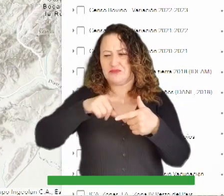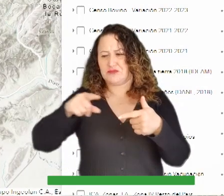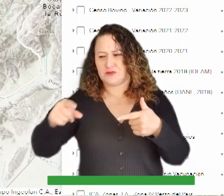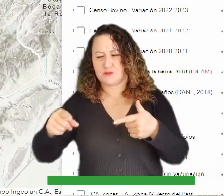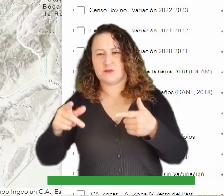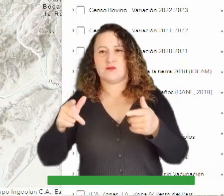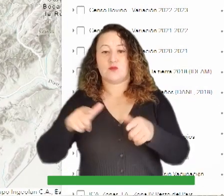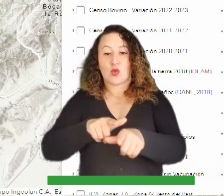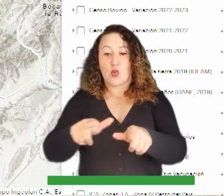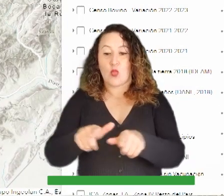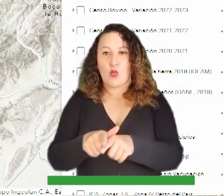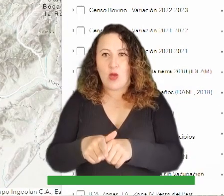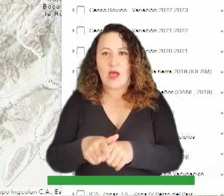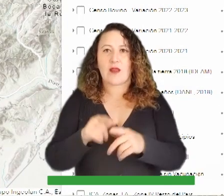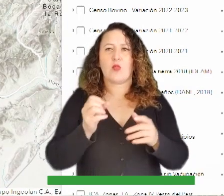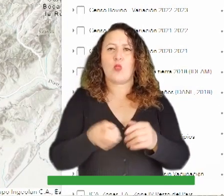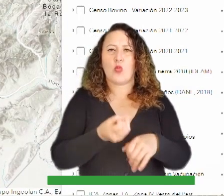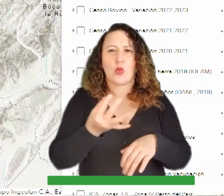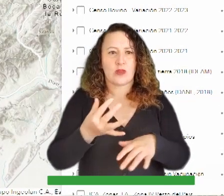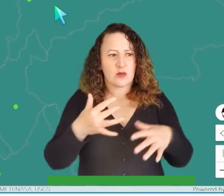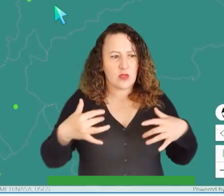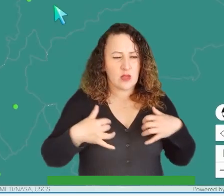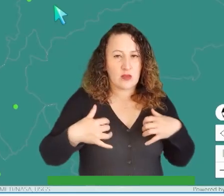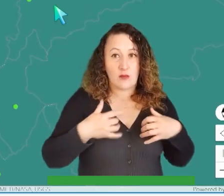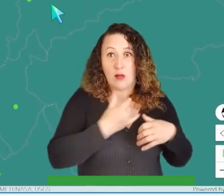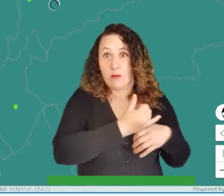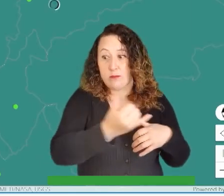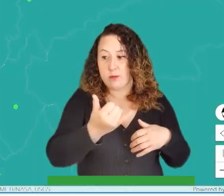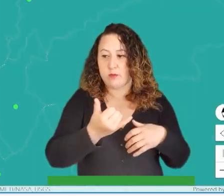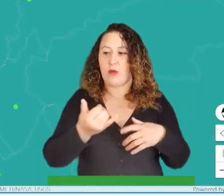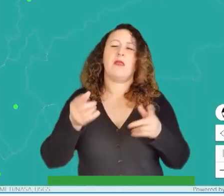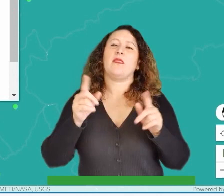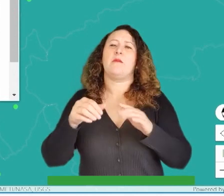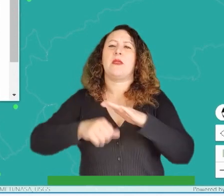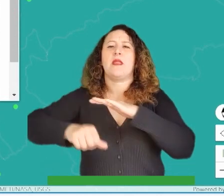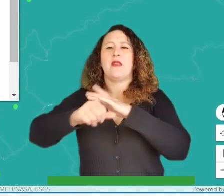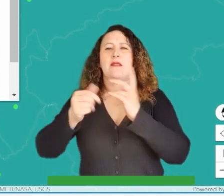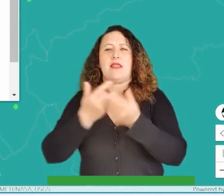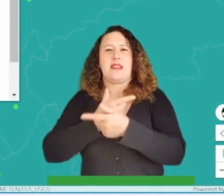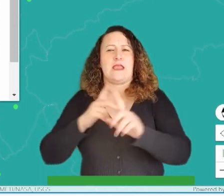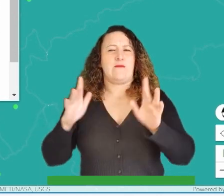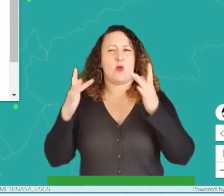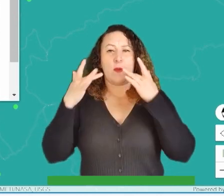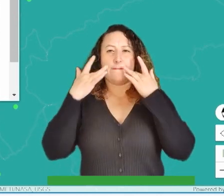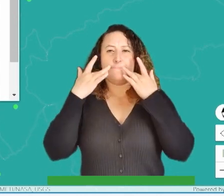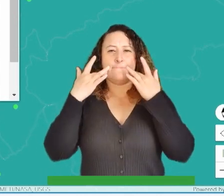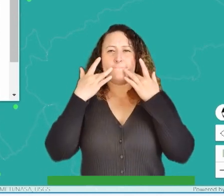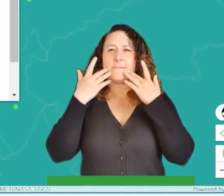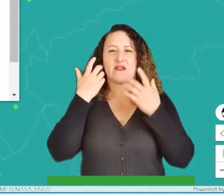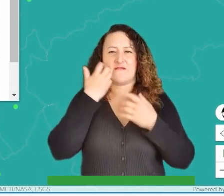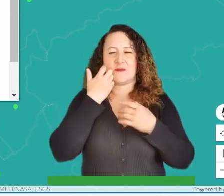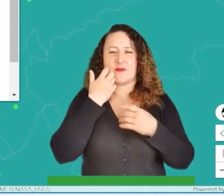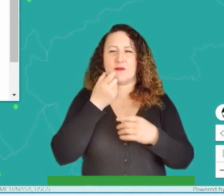demográficos, prediales, censo pecuario, hasta las áreas libres o de baja prevalencia de